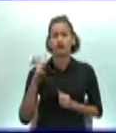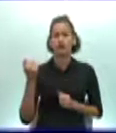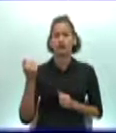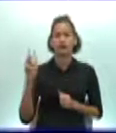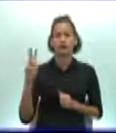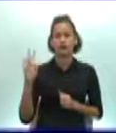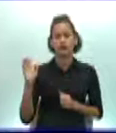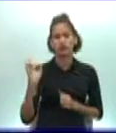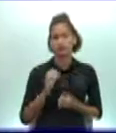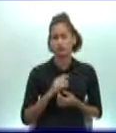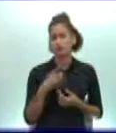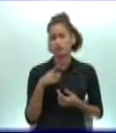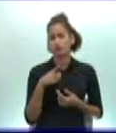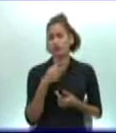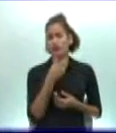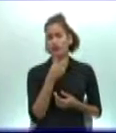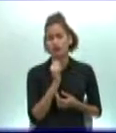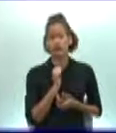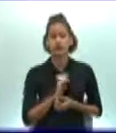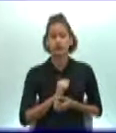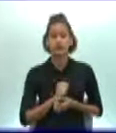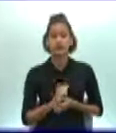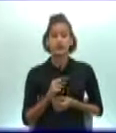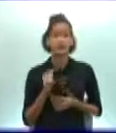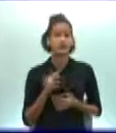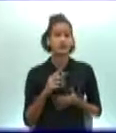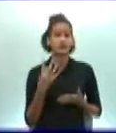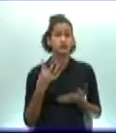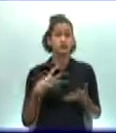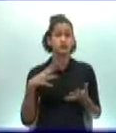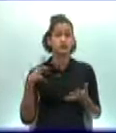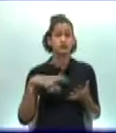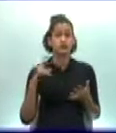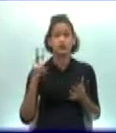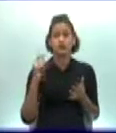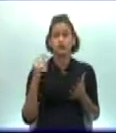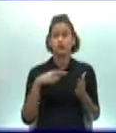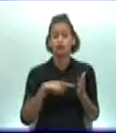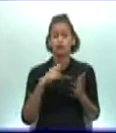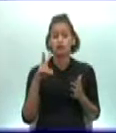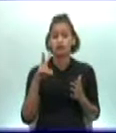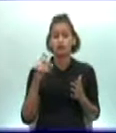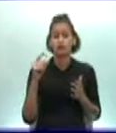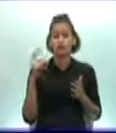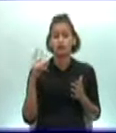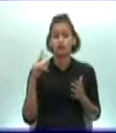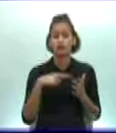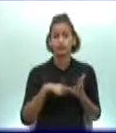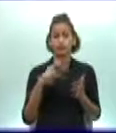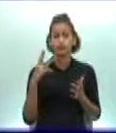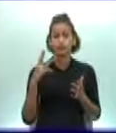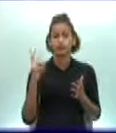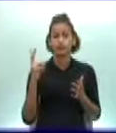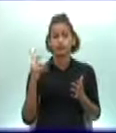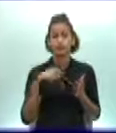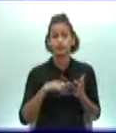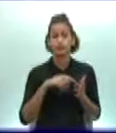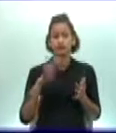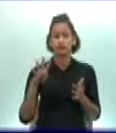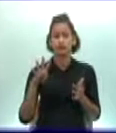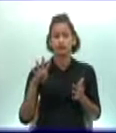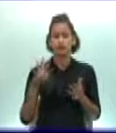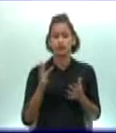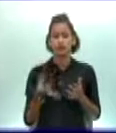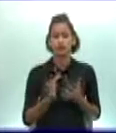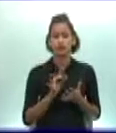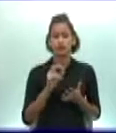sea. En las tablas 2.2, 2.3 y 2.4, ubicadas en la página 24 y 25 del libro